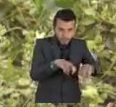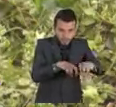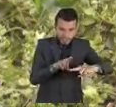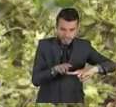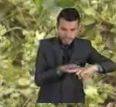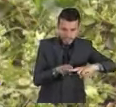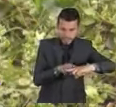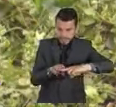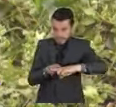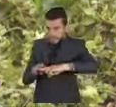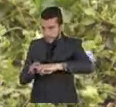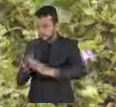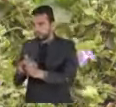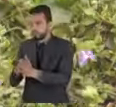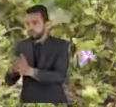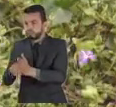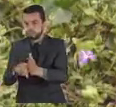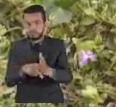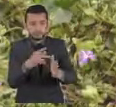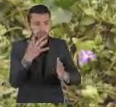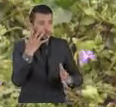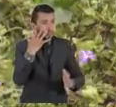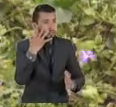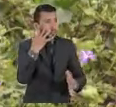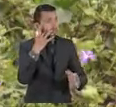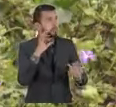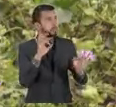eléctrico, es limpio y es sostenible.